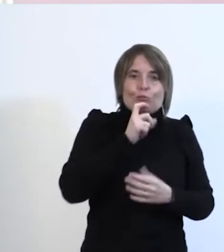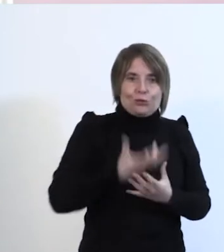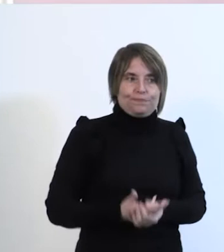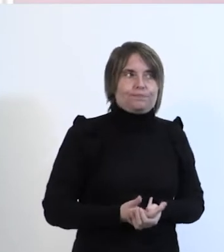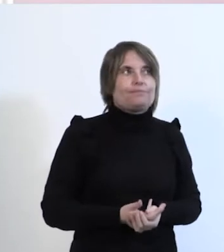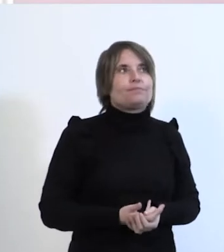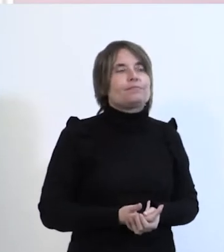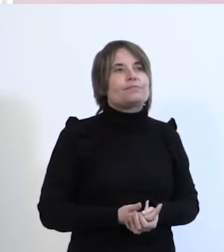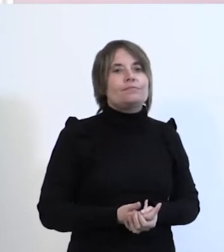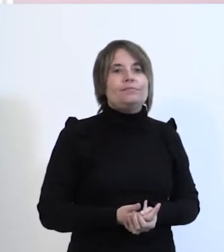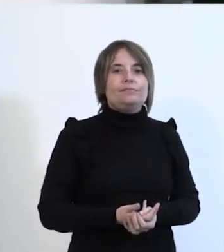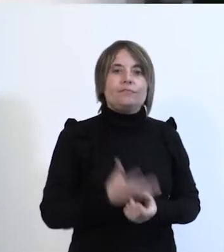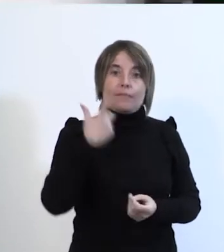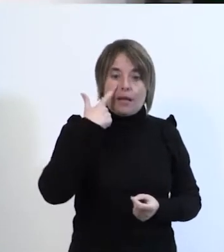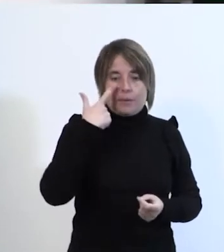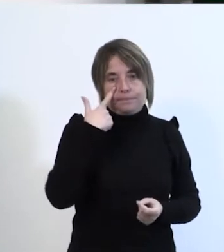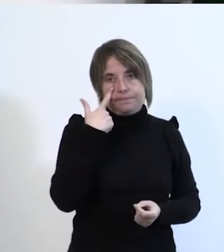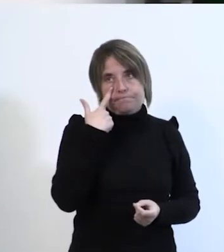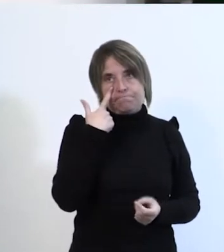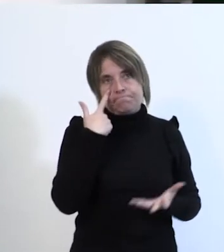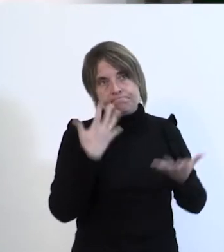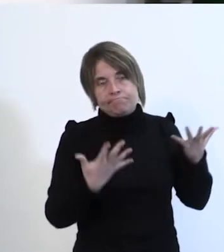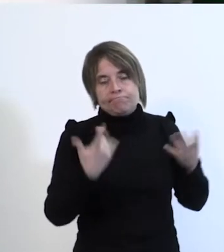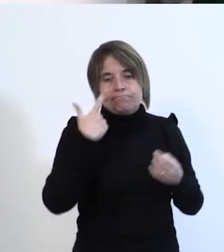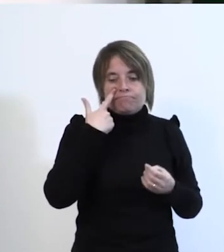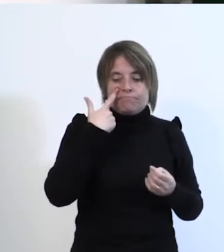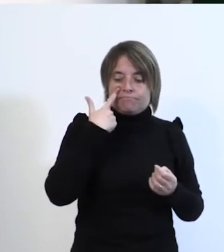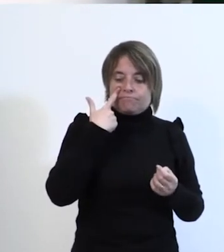dejar a ninguna fuera? A ver, yo creo que,